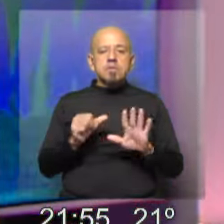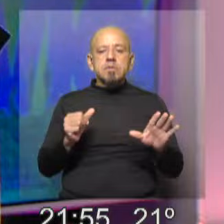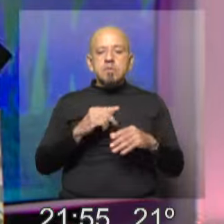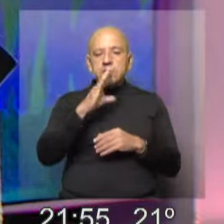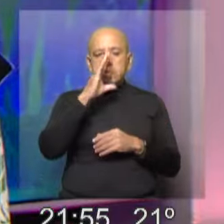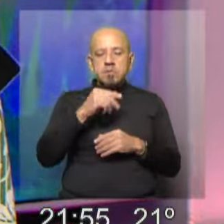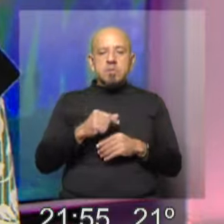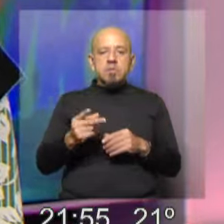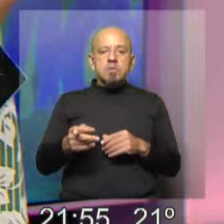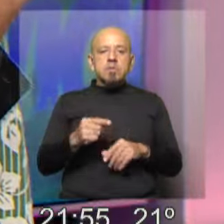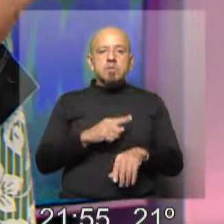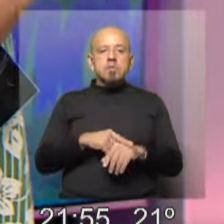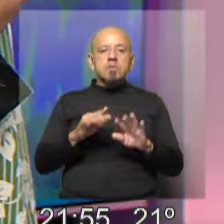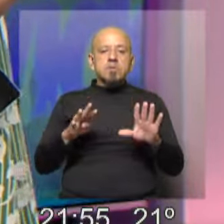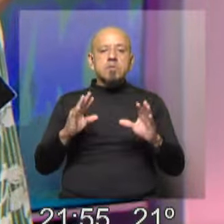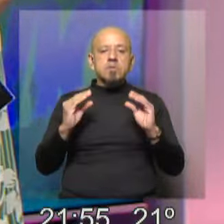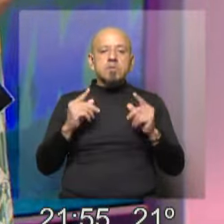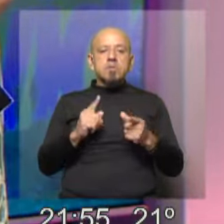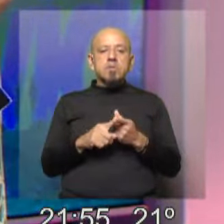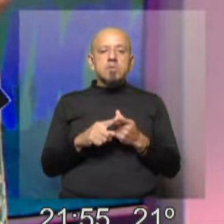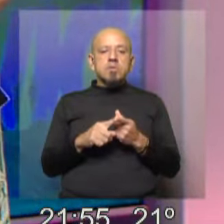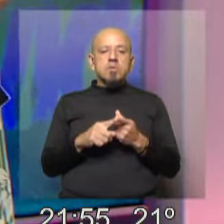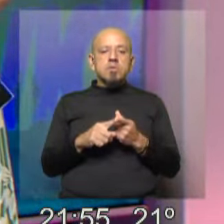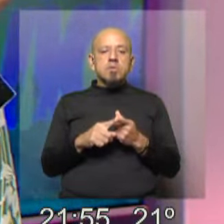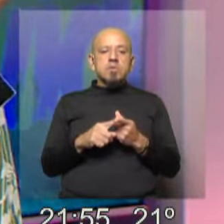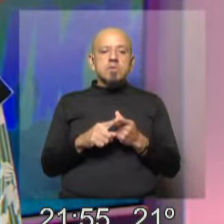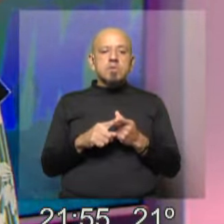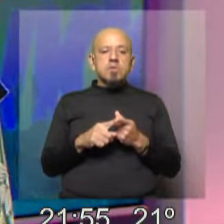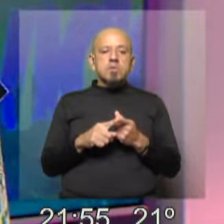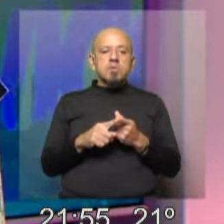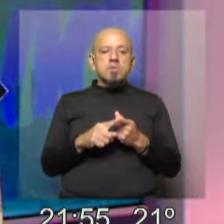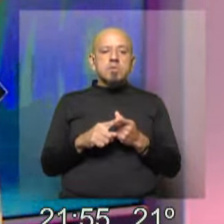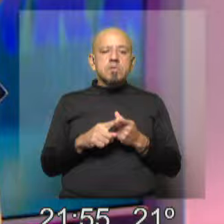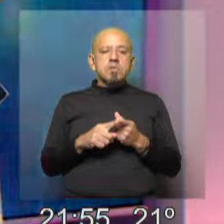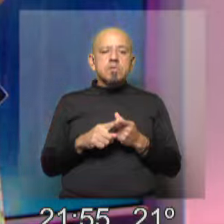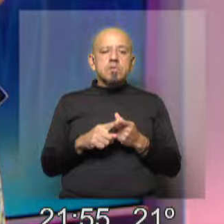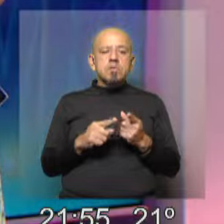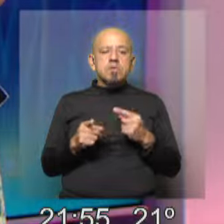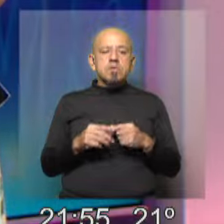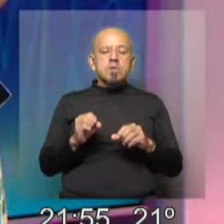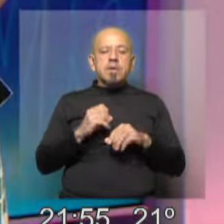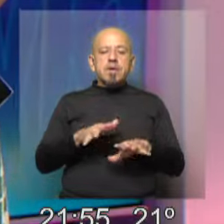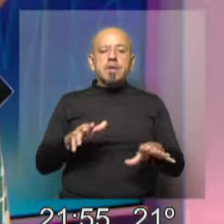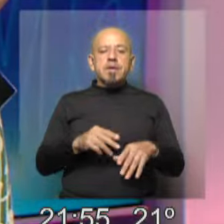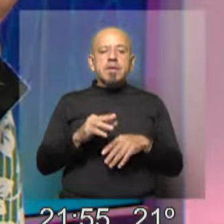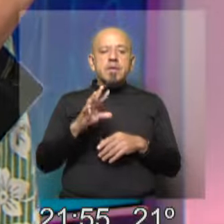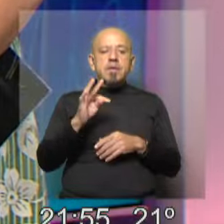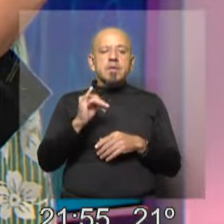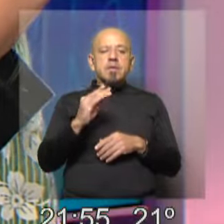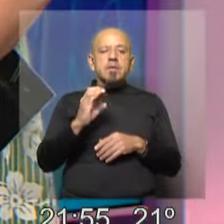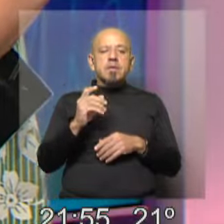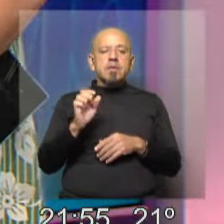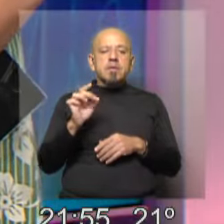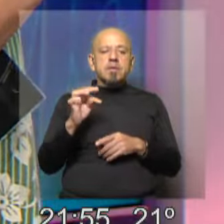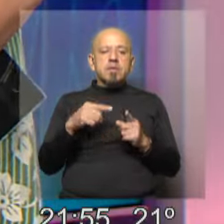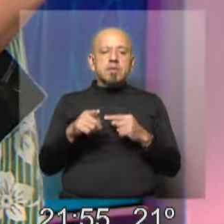21 horas. Entradas por, decía por Ticante, yo pide Red Tickets, pero si se